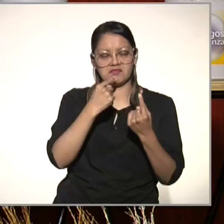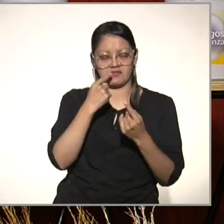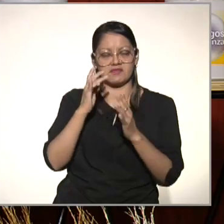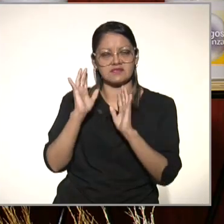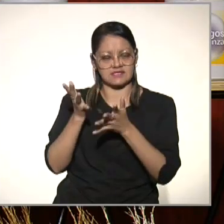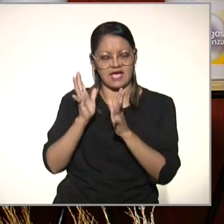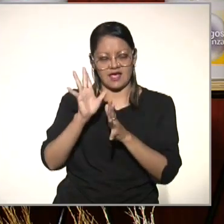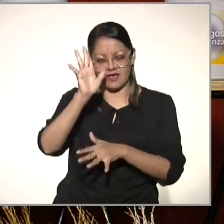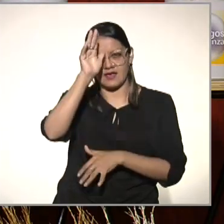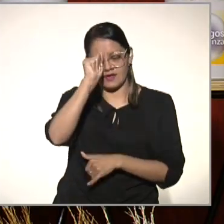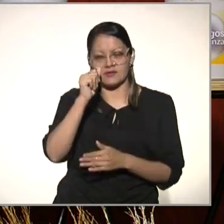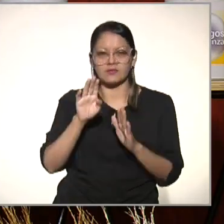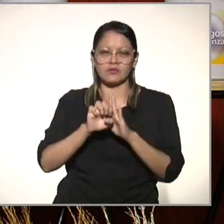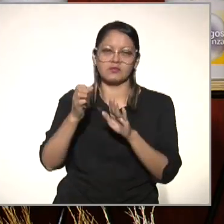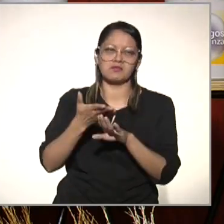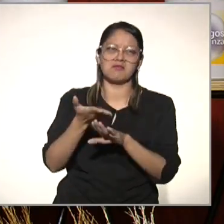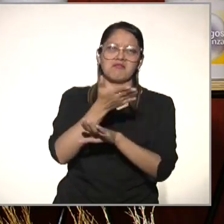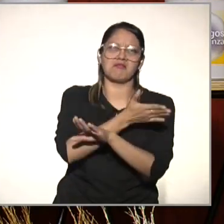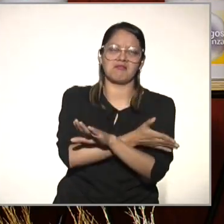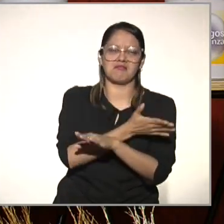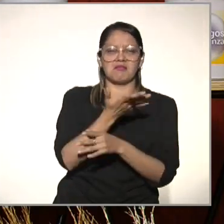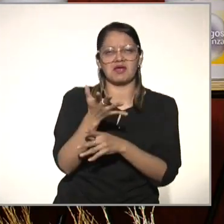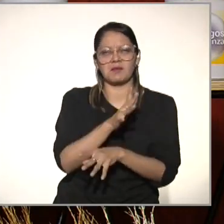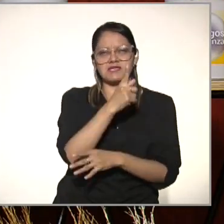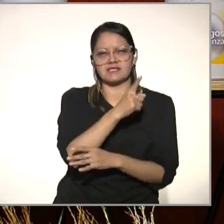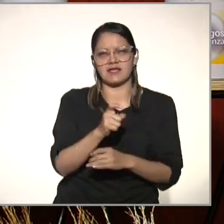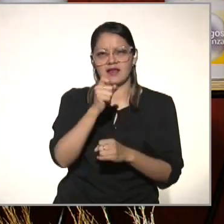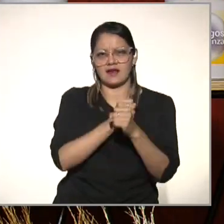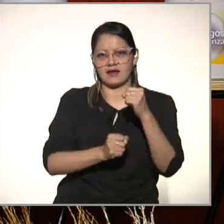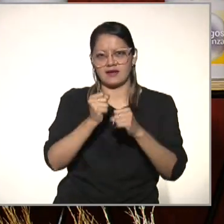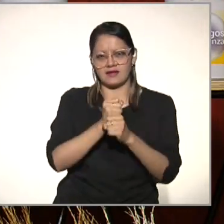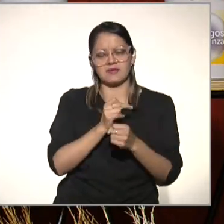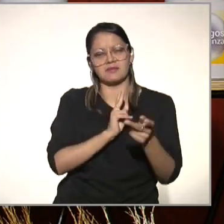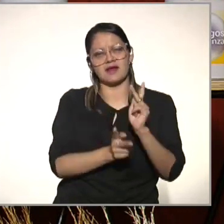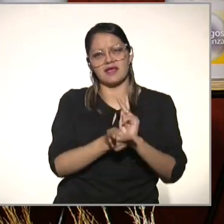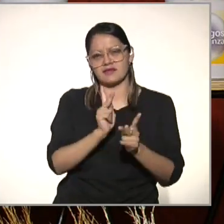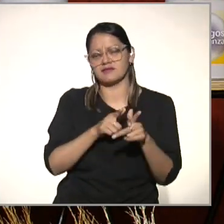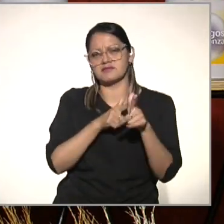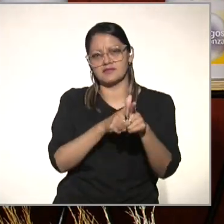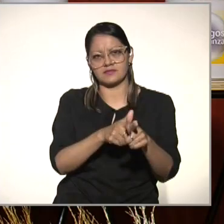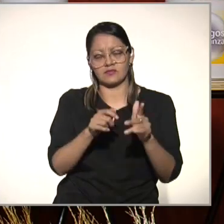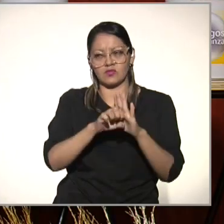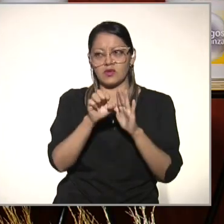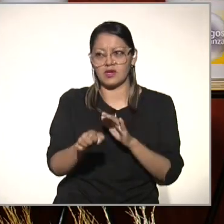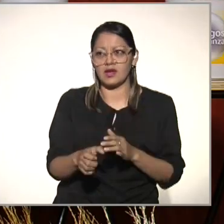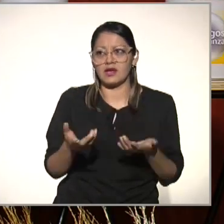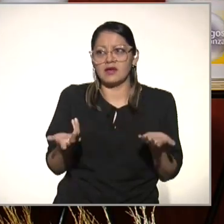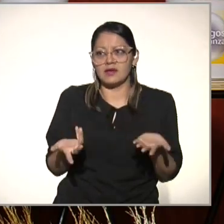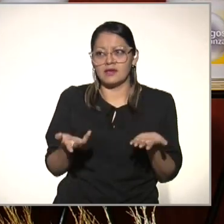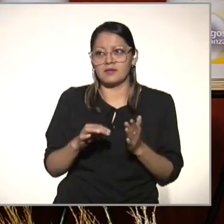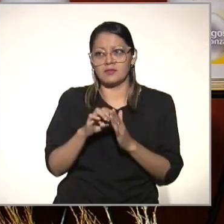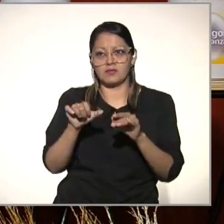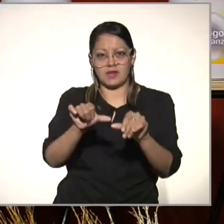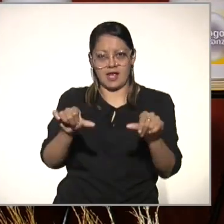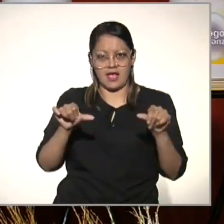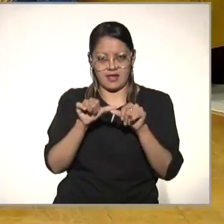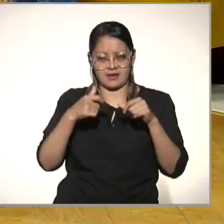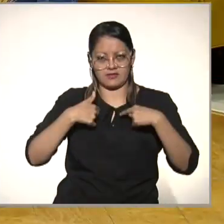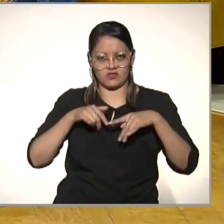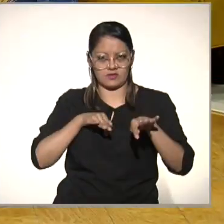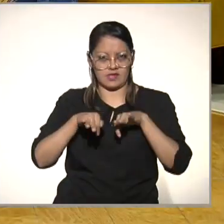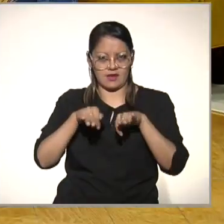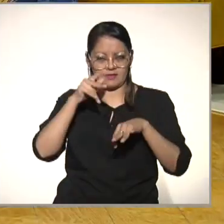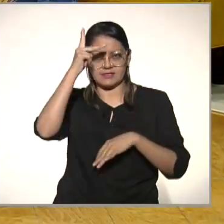viene hablándose de esto desde hace más de 100 años. Porque dentro al menos del área que me corresponde, que es